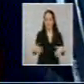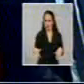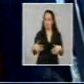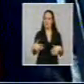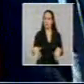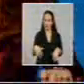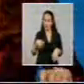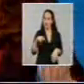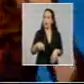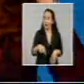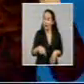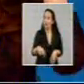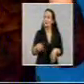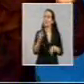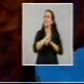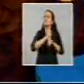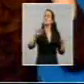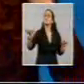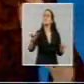informado